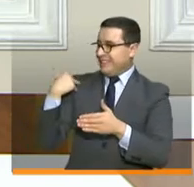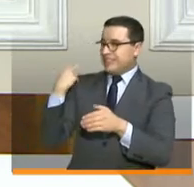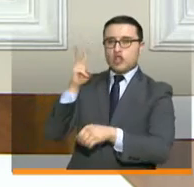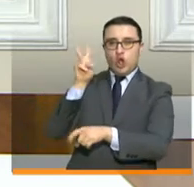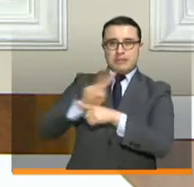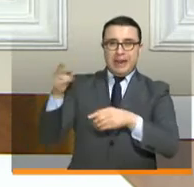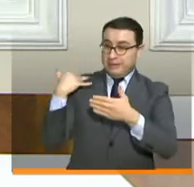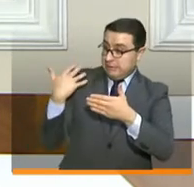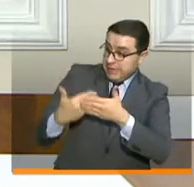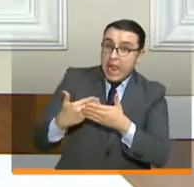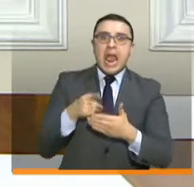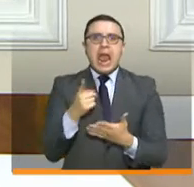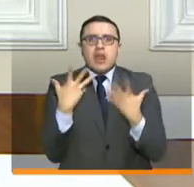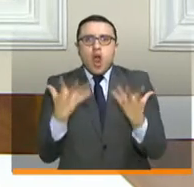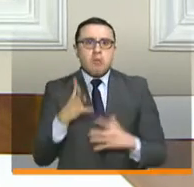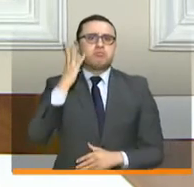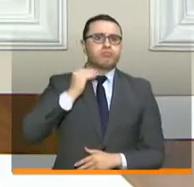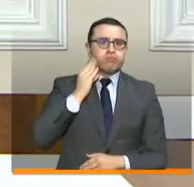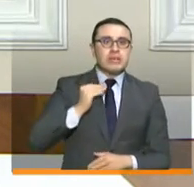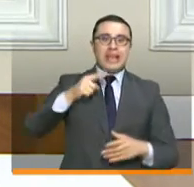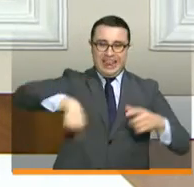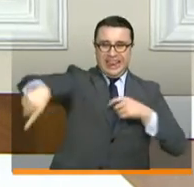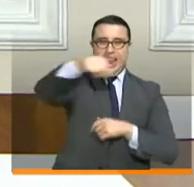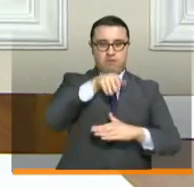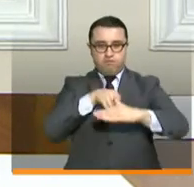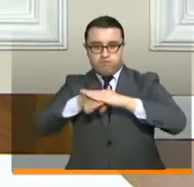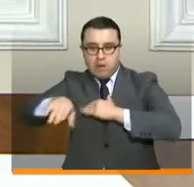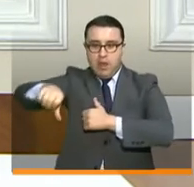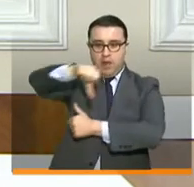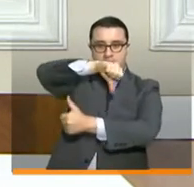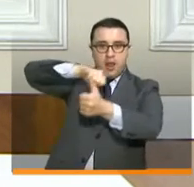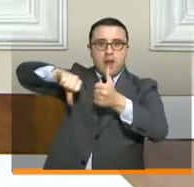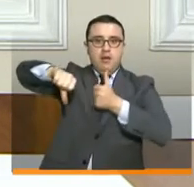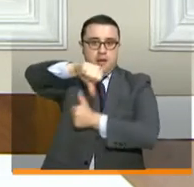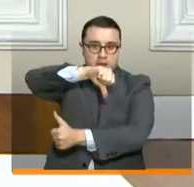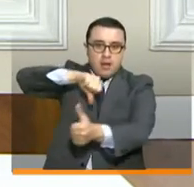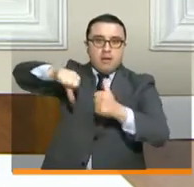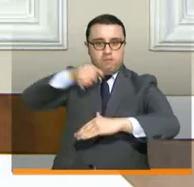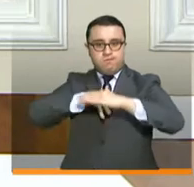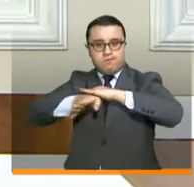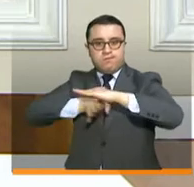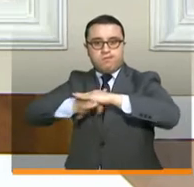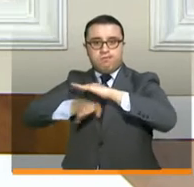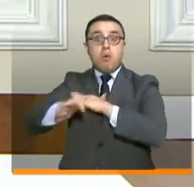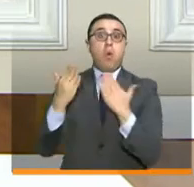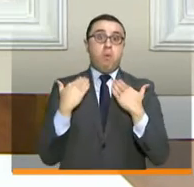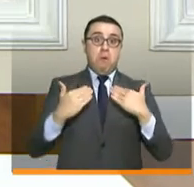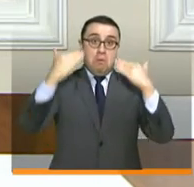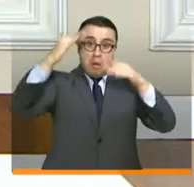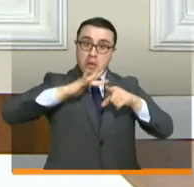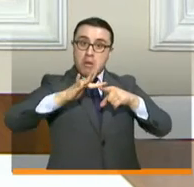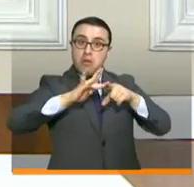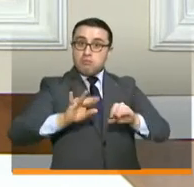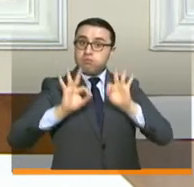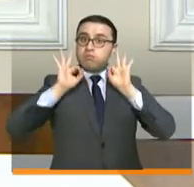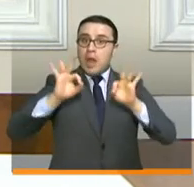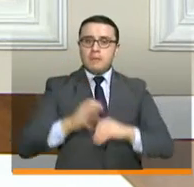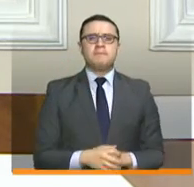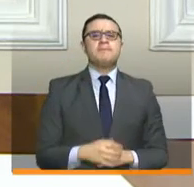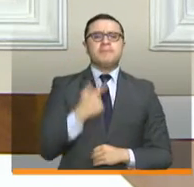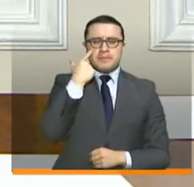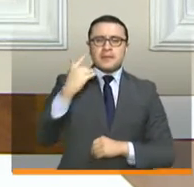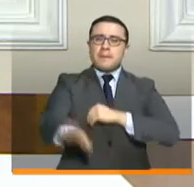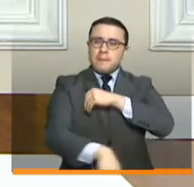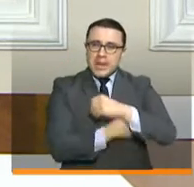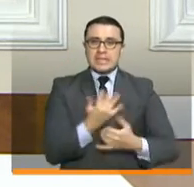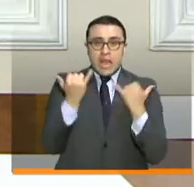que son dicientes sobre cómo el modelo de alternancia tiene una buena implementación. Y para eso la ministra nos ha